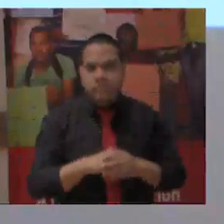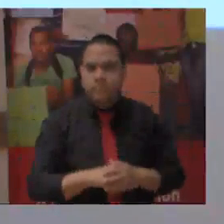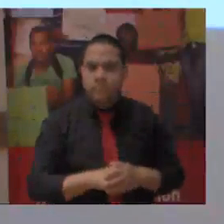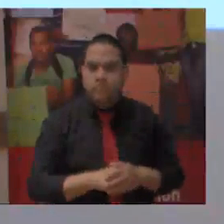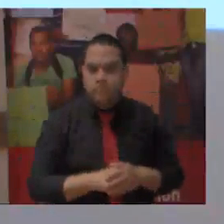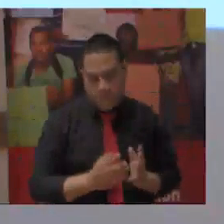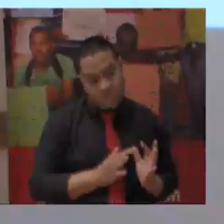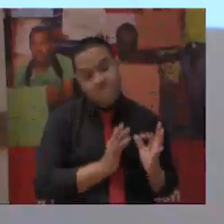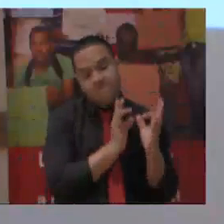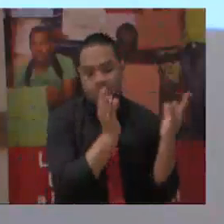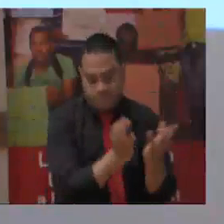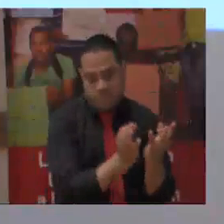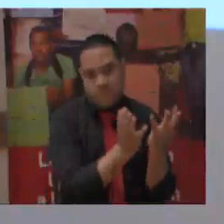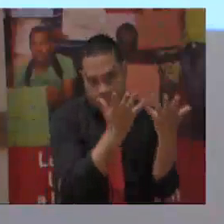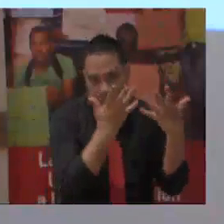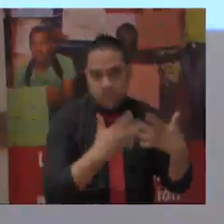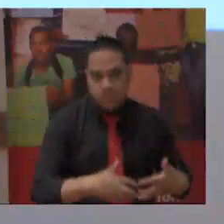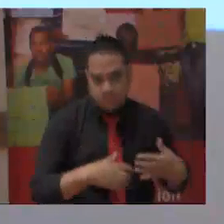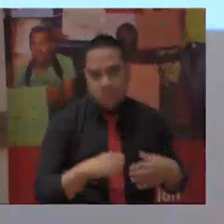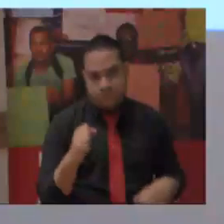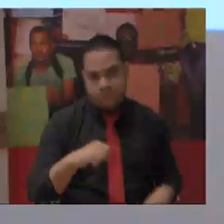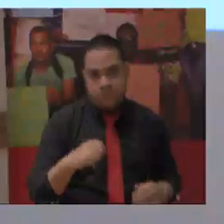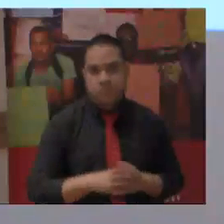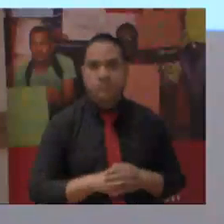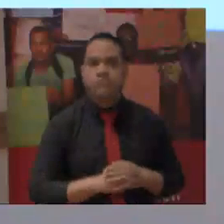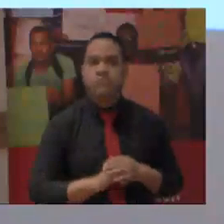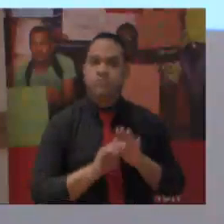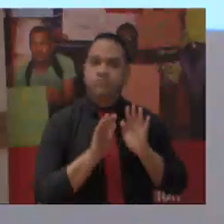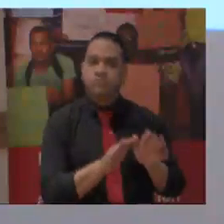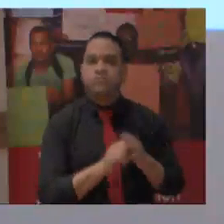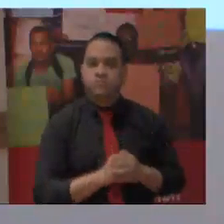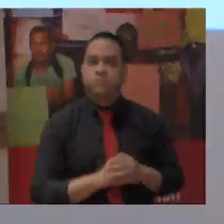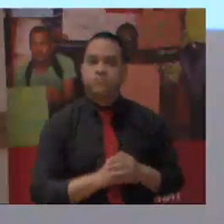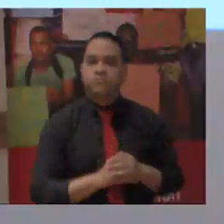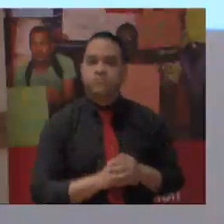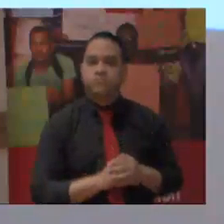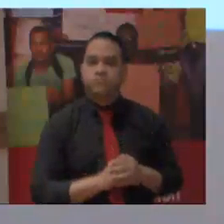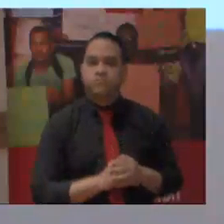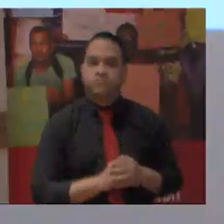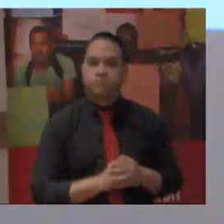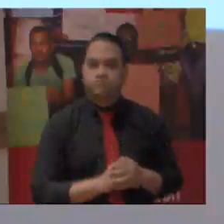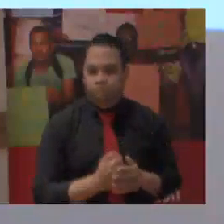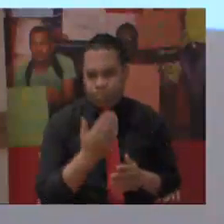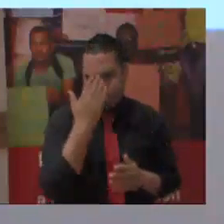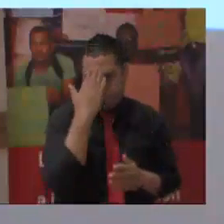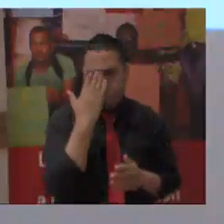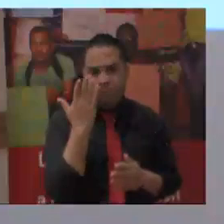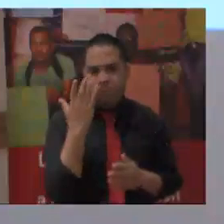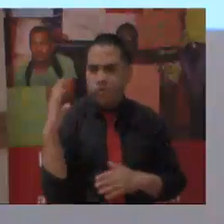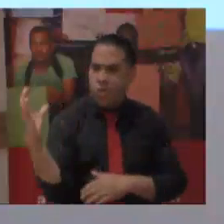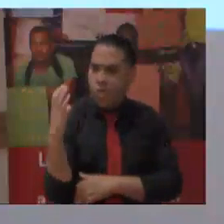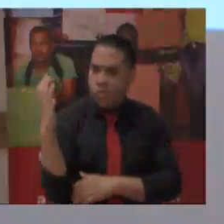pero sí soy miembro de una familia empresarial que ha sido, como muchas familias